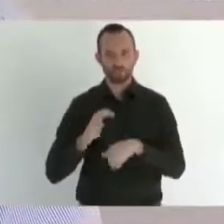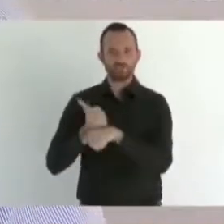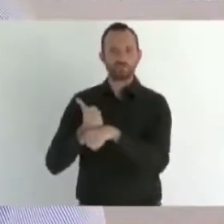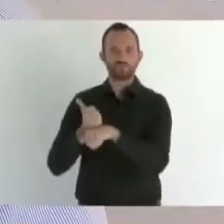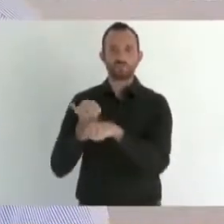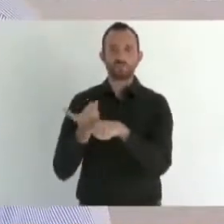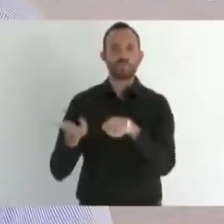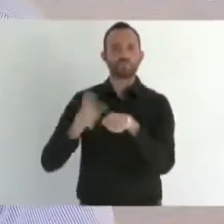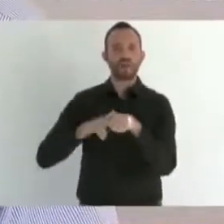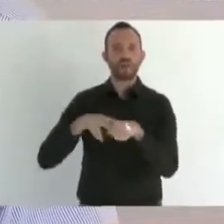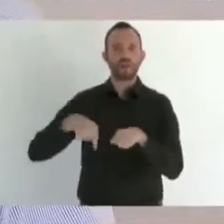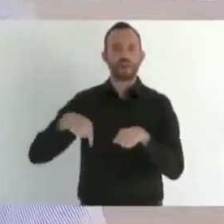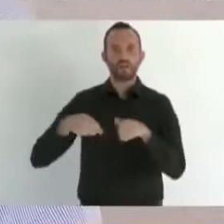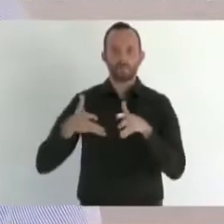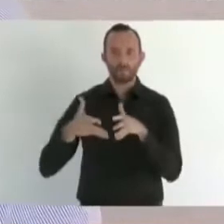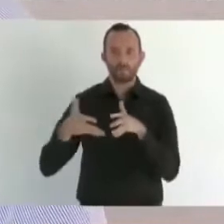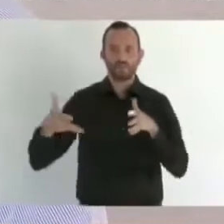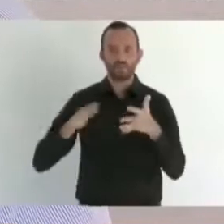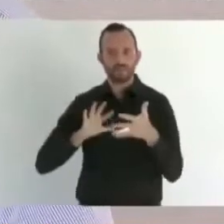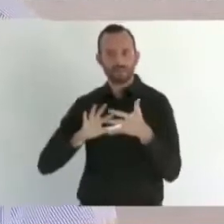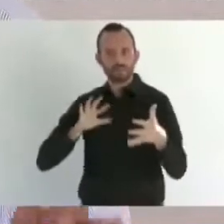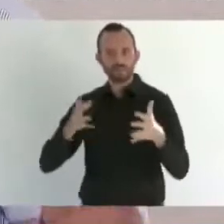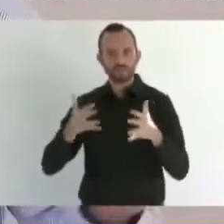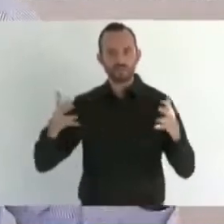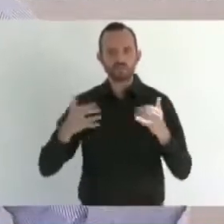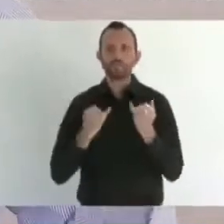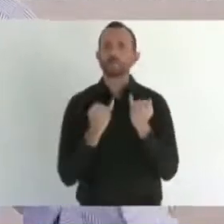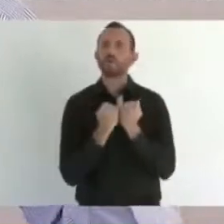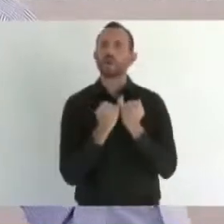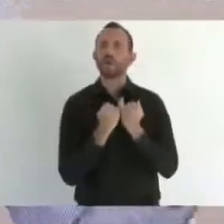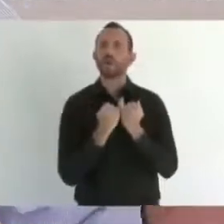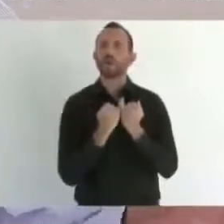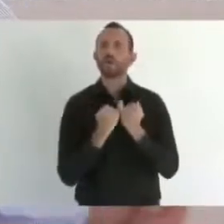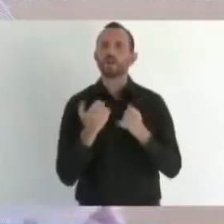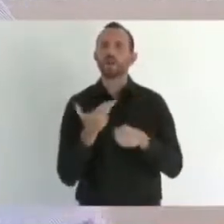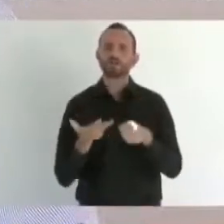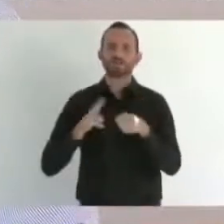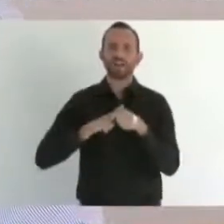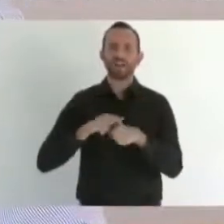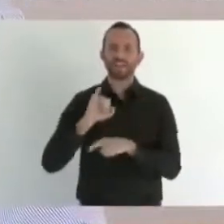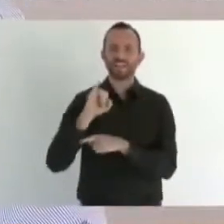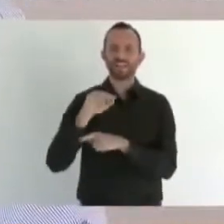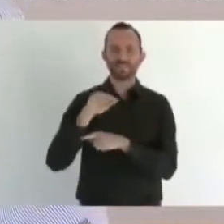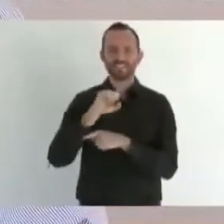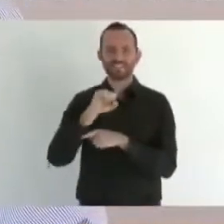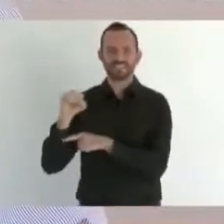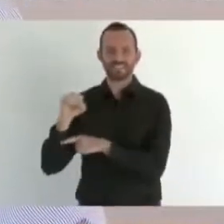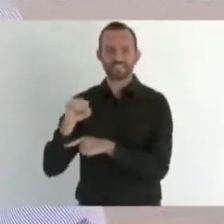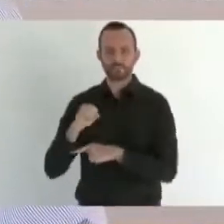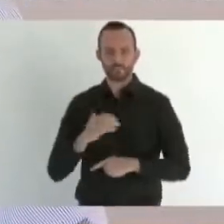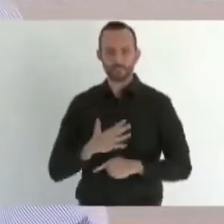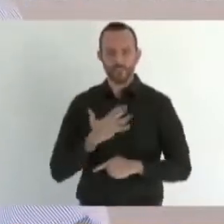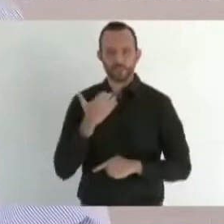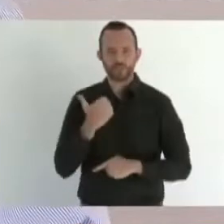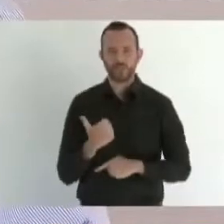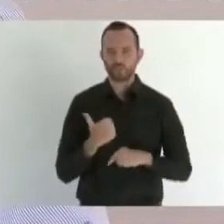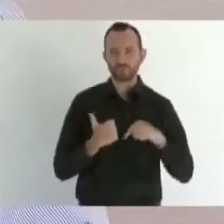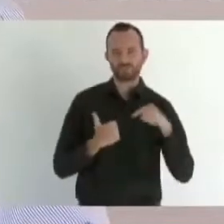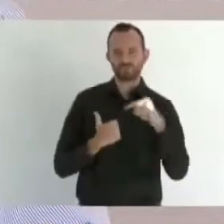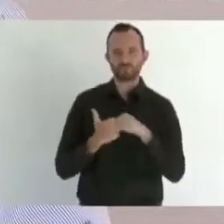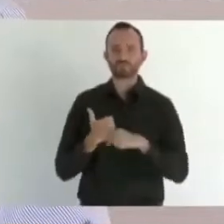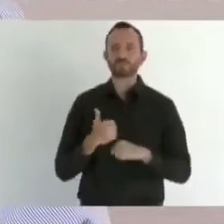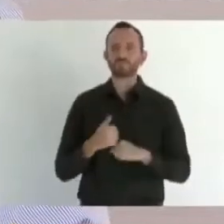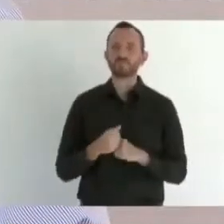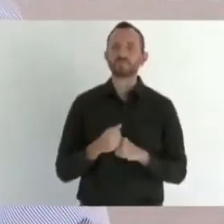de linz bienestar y estoy pendiente de que funcione se ampliaron también las especialidades